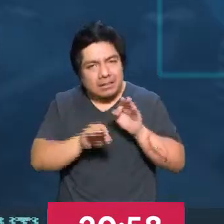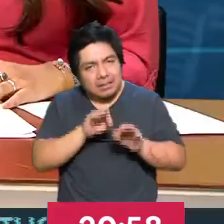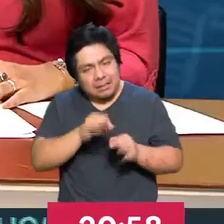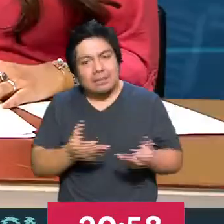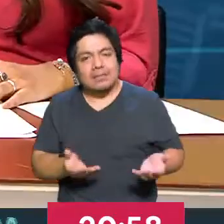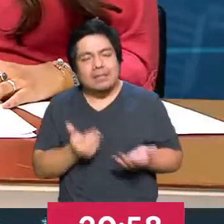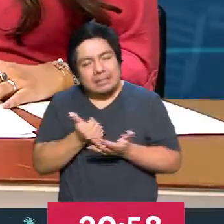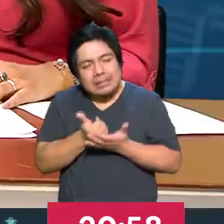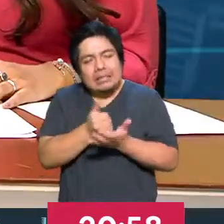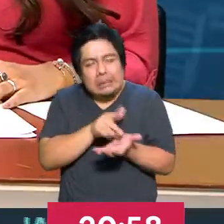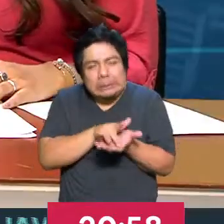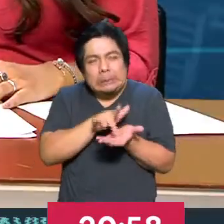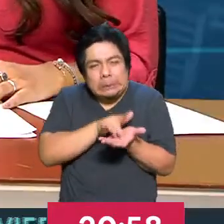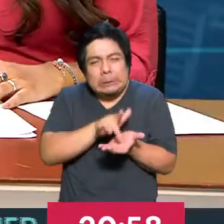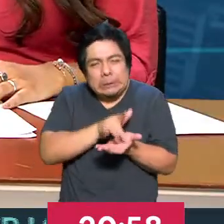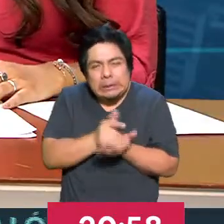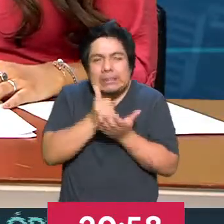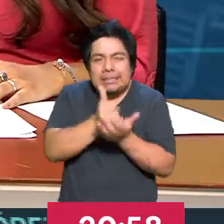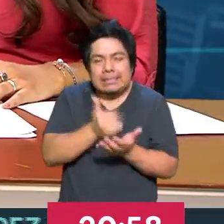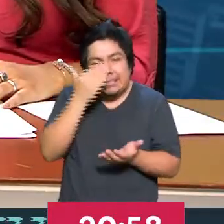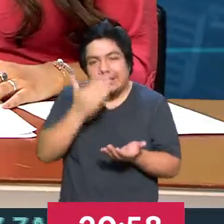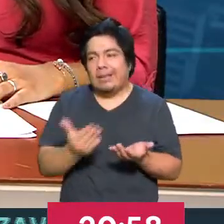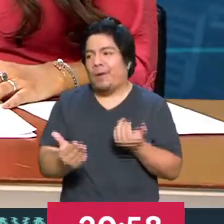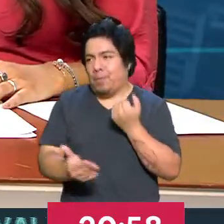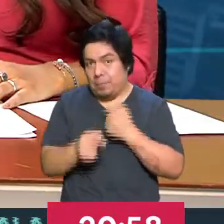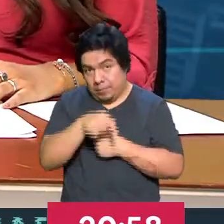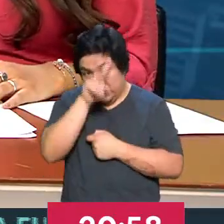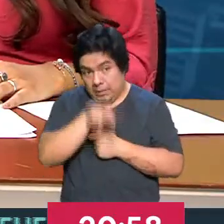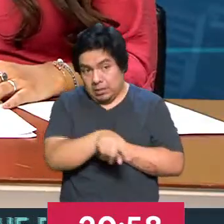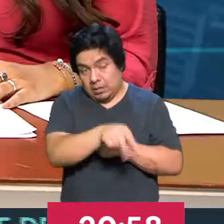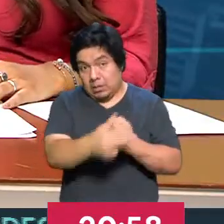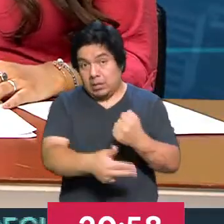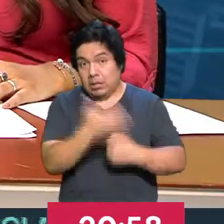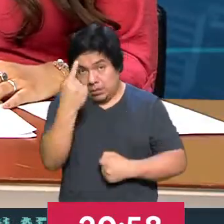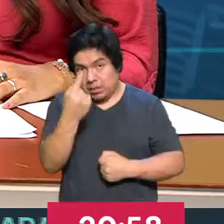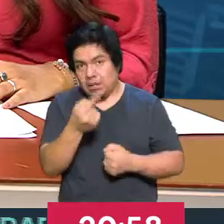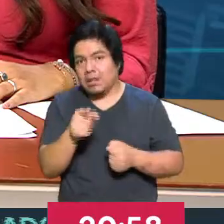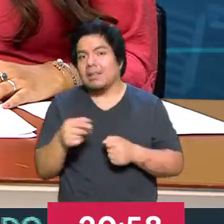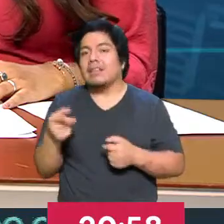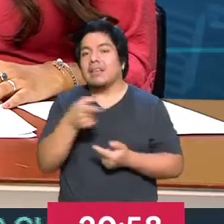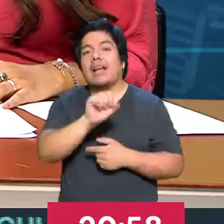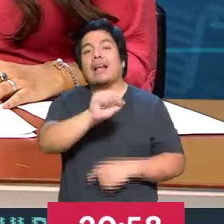sea, como soportar también un poco el por qué era necesario que sí la